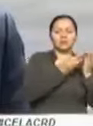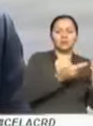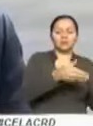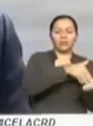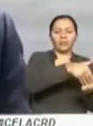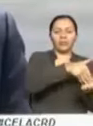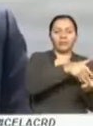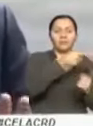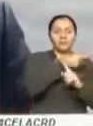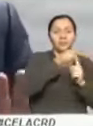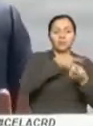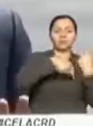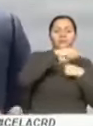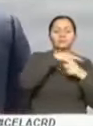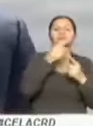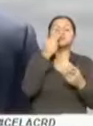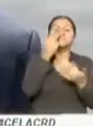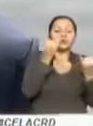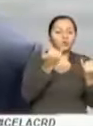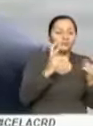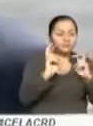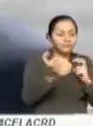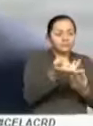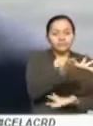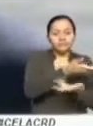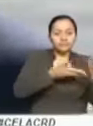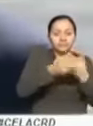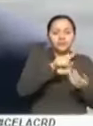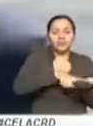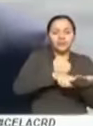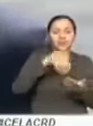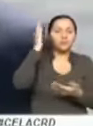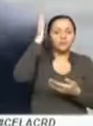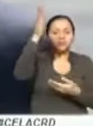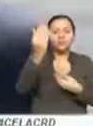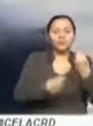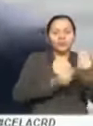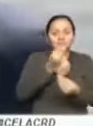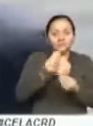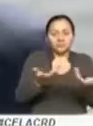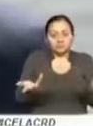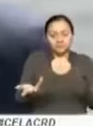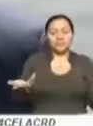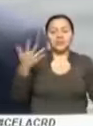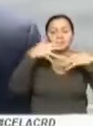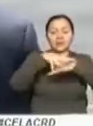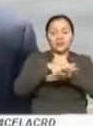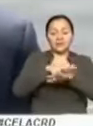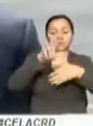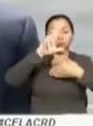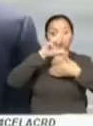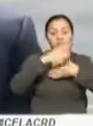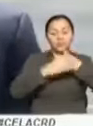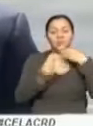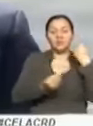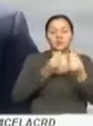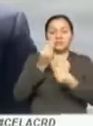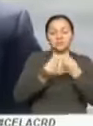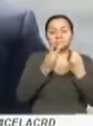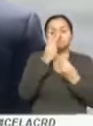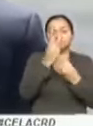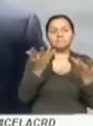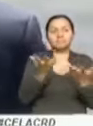fuertes retrocesos ellos también. Vamos a ver qué nos dice el futuro próximo. Pero la integración latinoamericana se ha